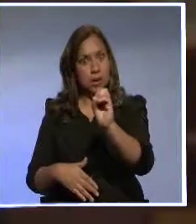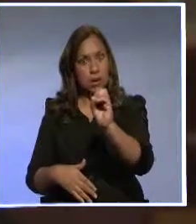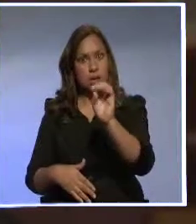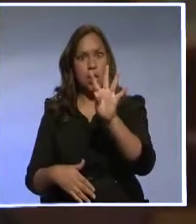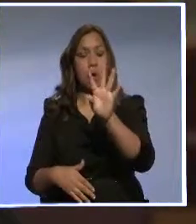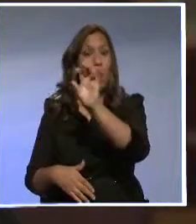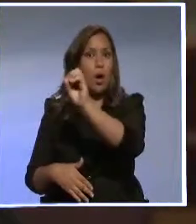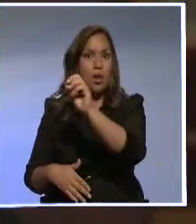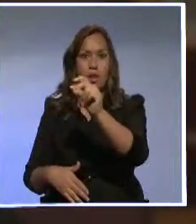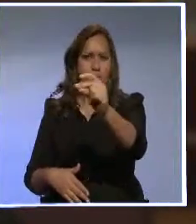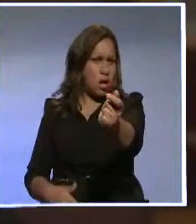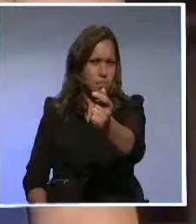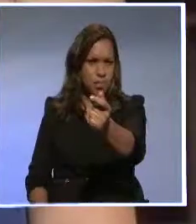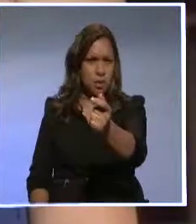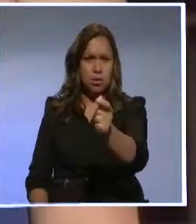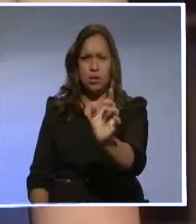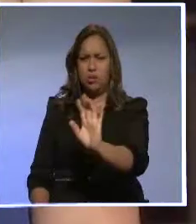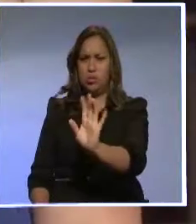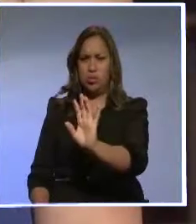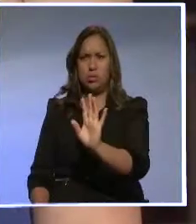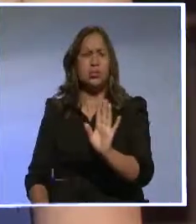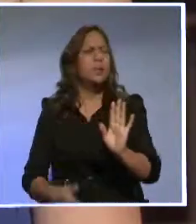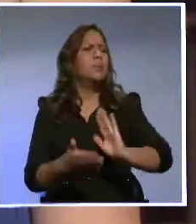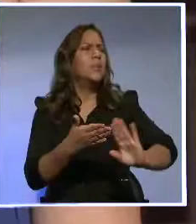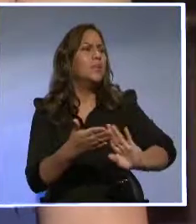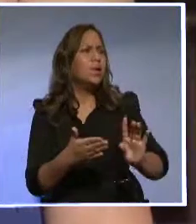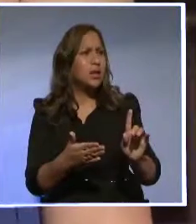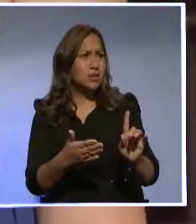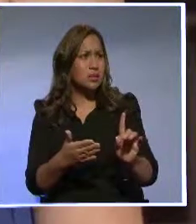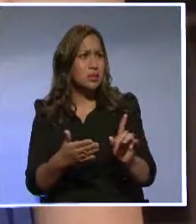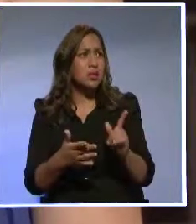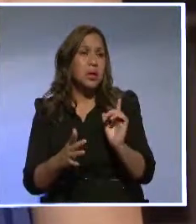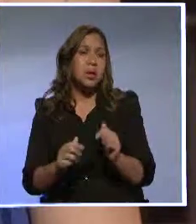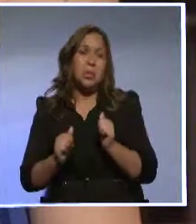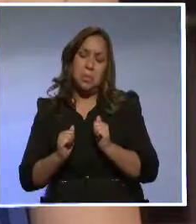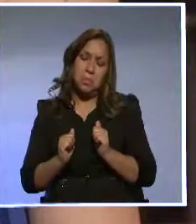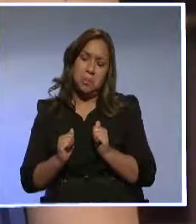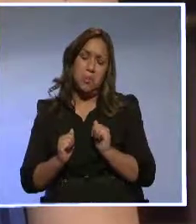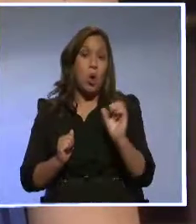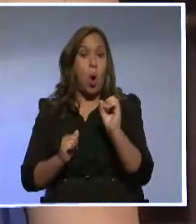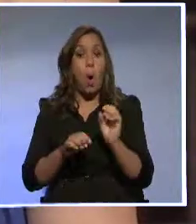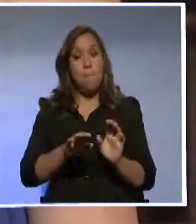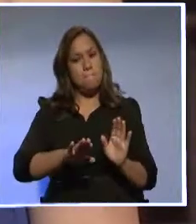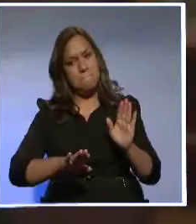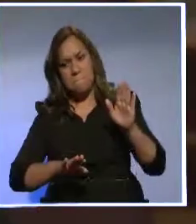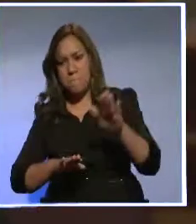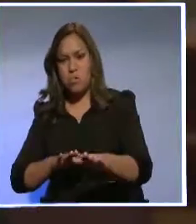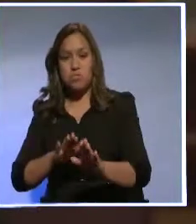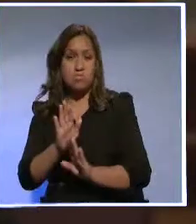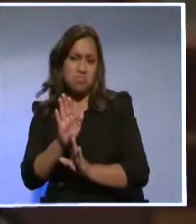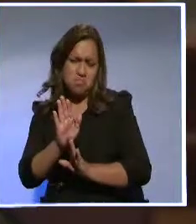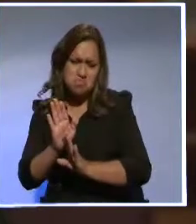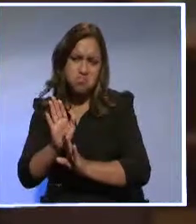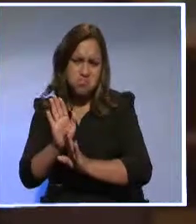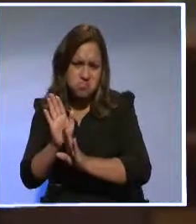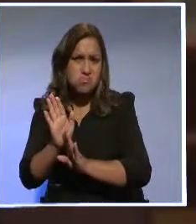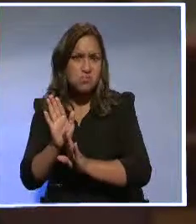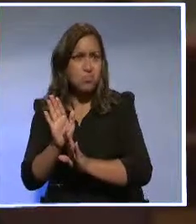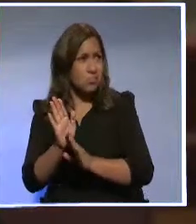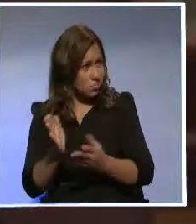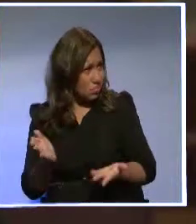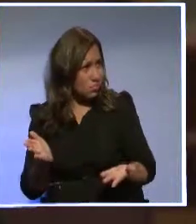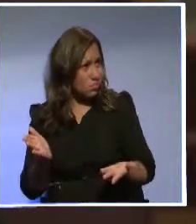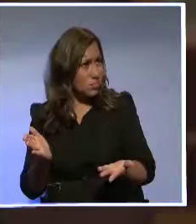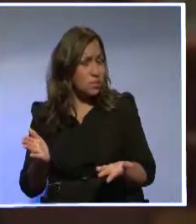no o no pero lo constituye al menos un primer paso para avanzar hacia aquello que se apunta pero el problema es que el paso que se da